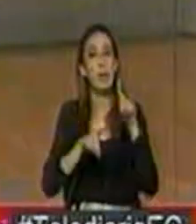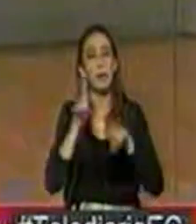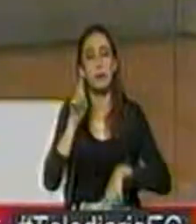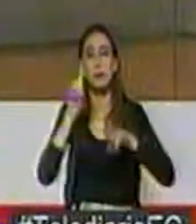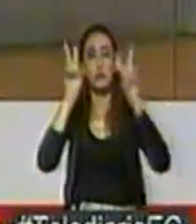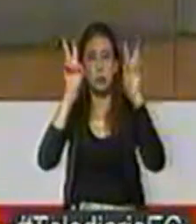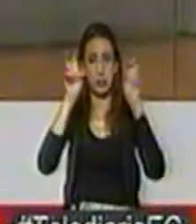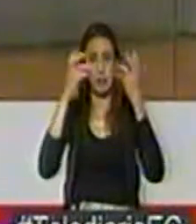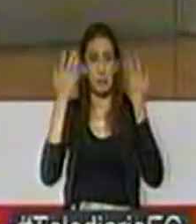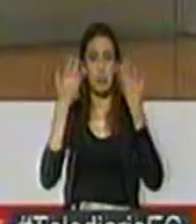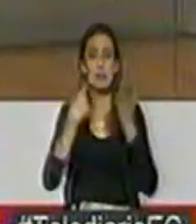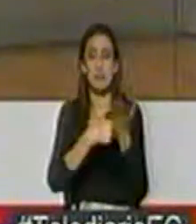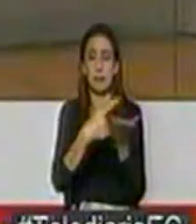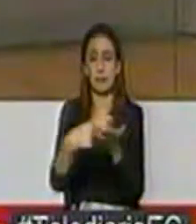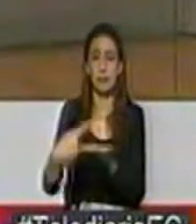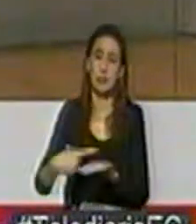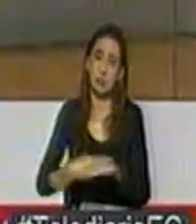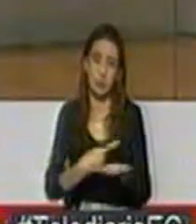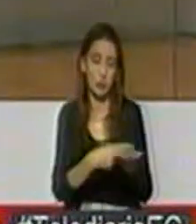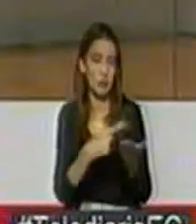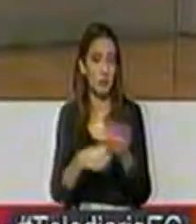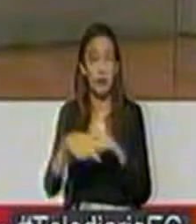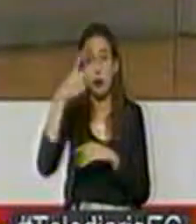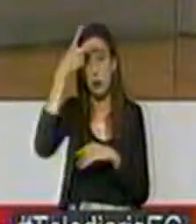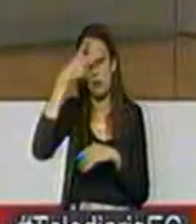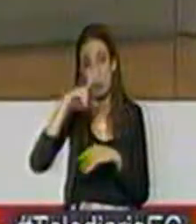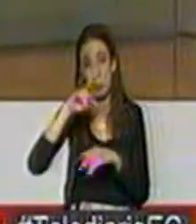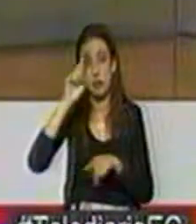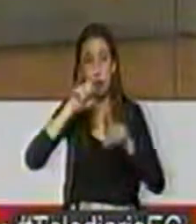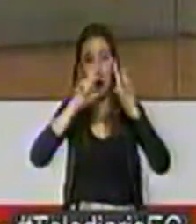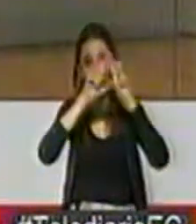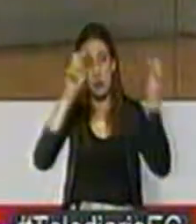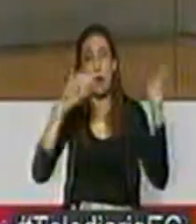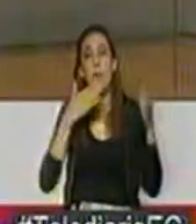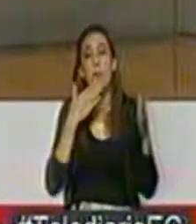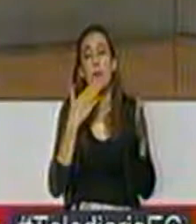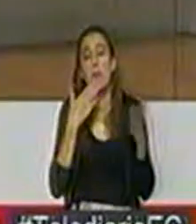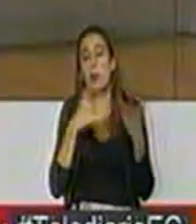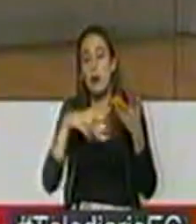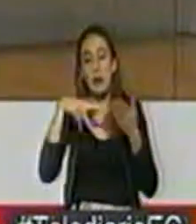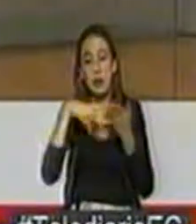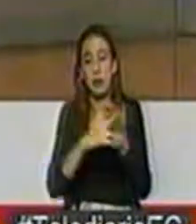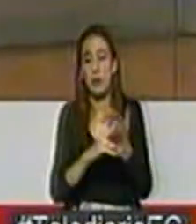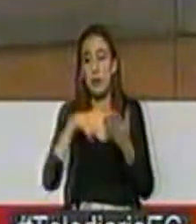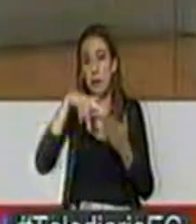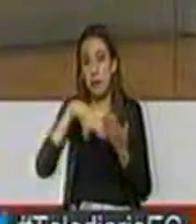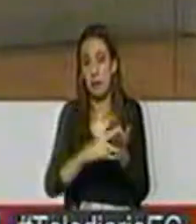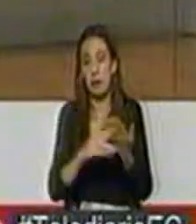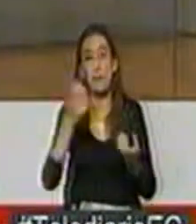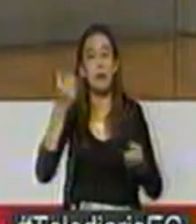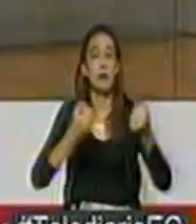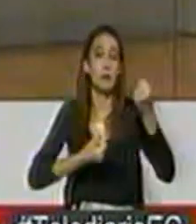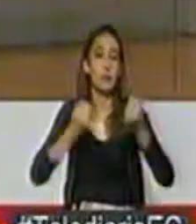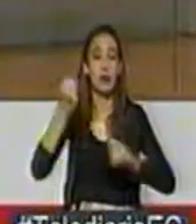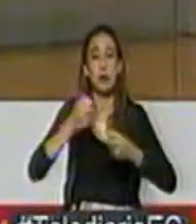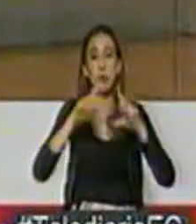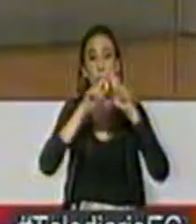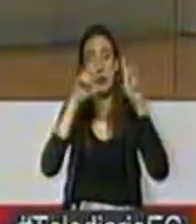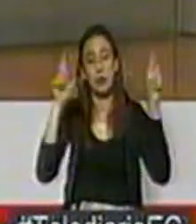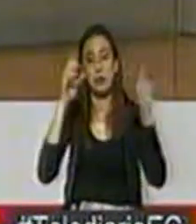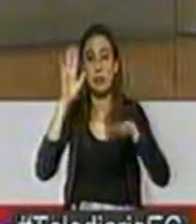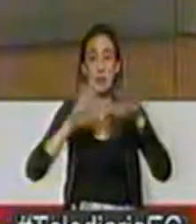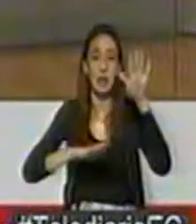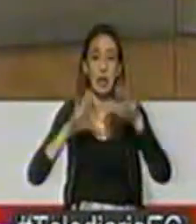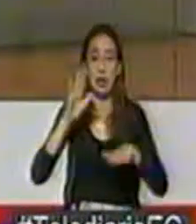con México que los estamos resolviendo en ciertas industrias como la metalmecánica, como la industria ensambladora y un par